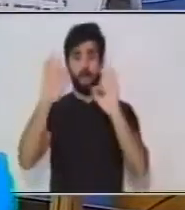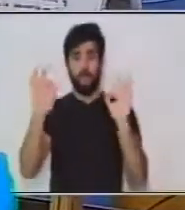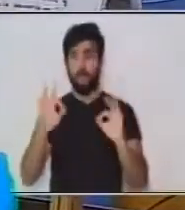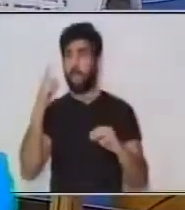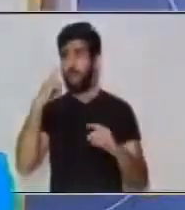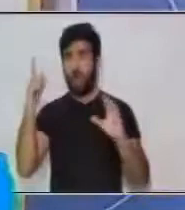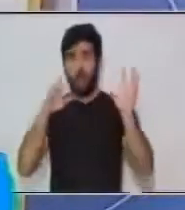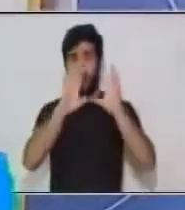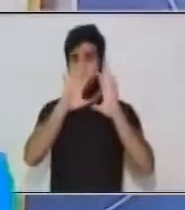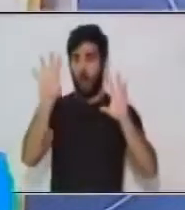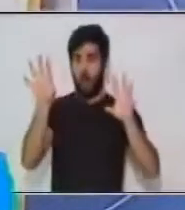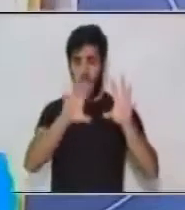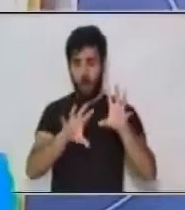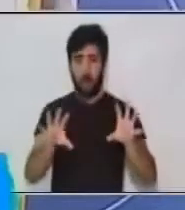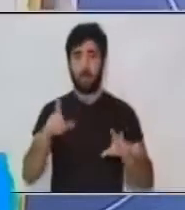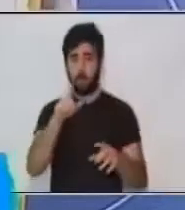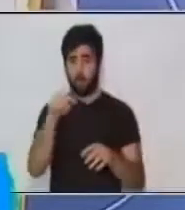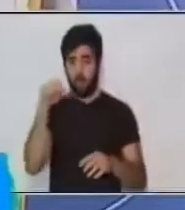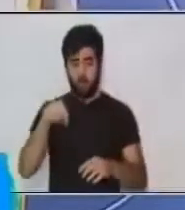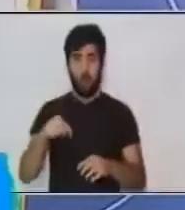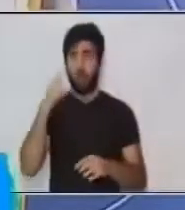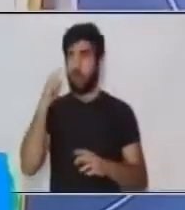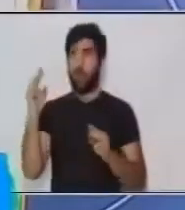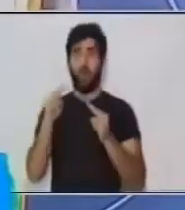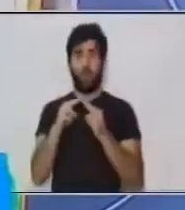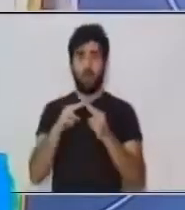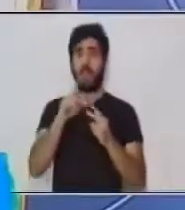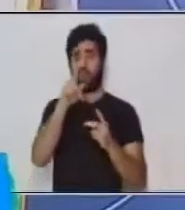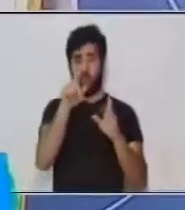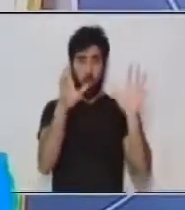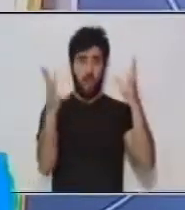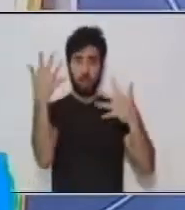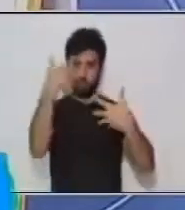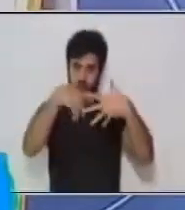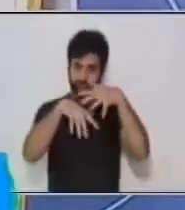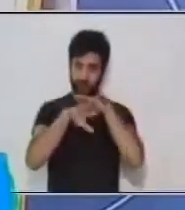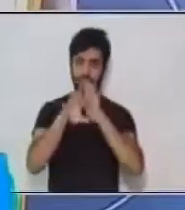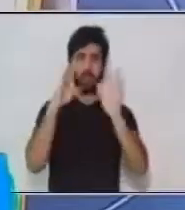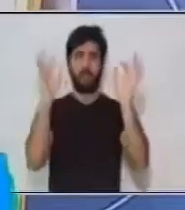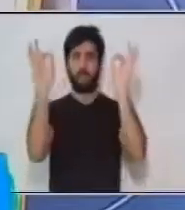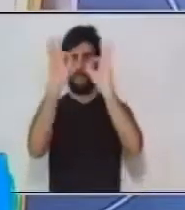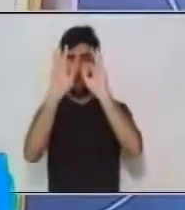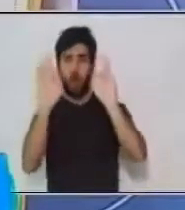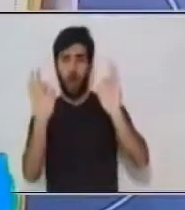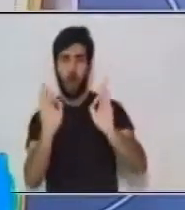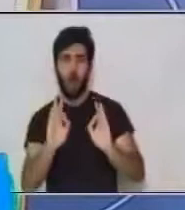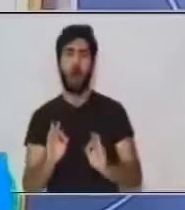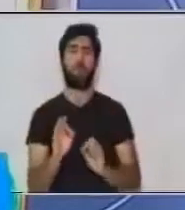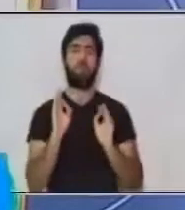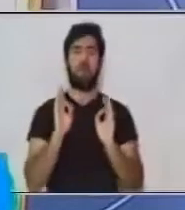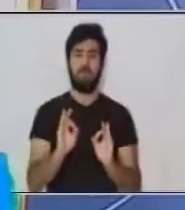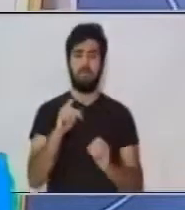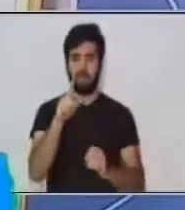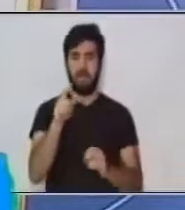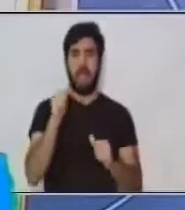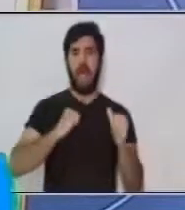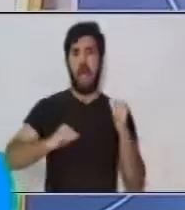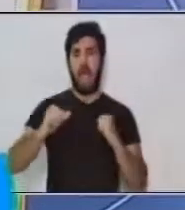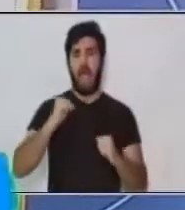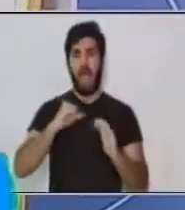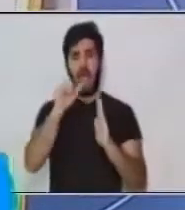los elementos de geometría que hemos aprendido. Entonces, puedes buscar todas las